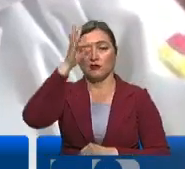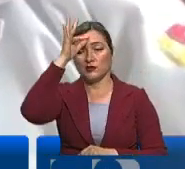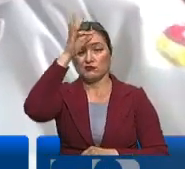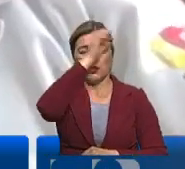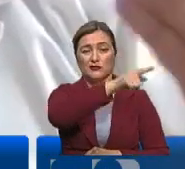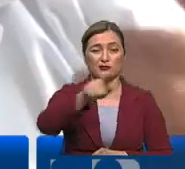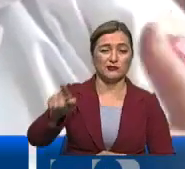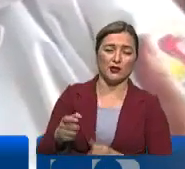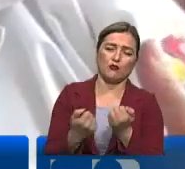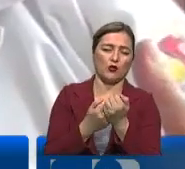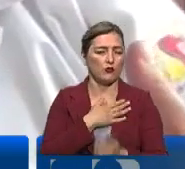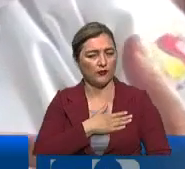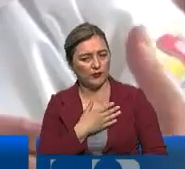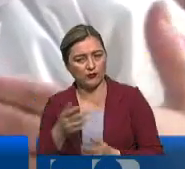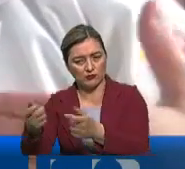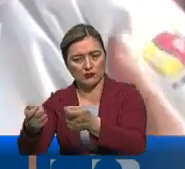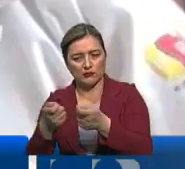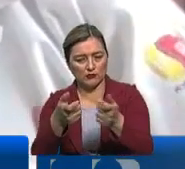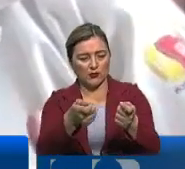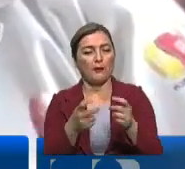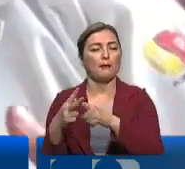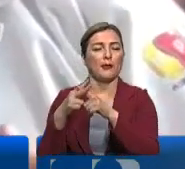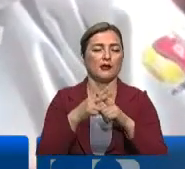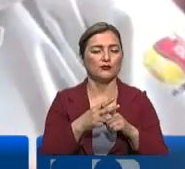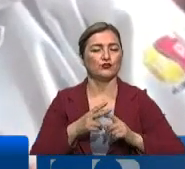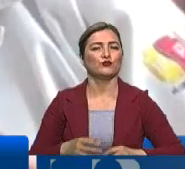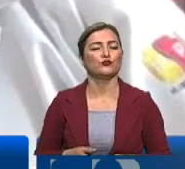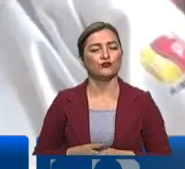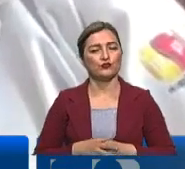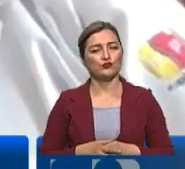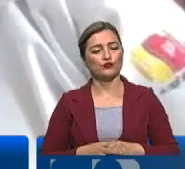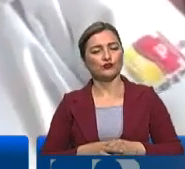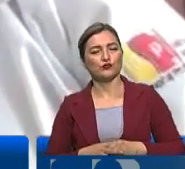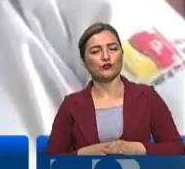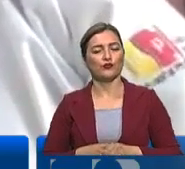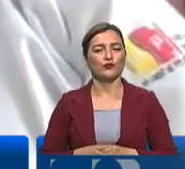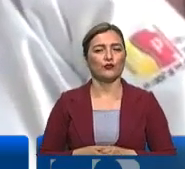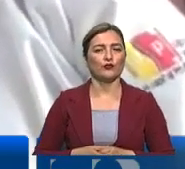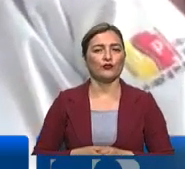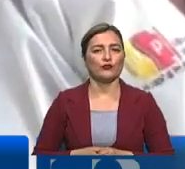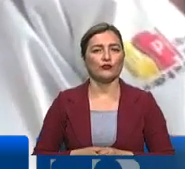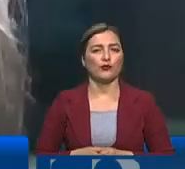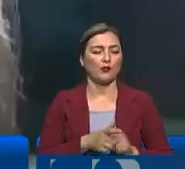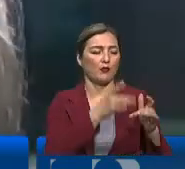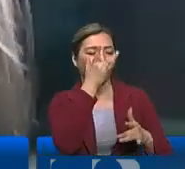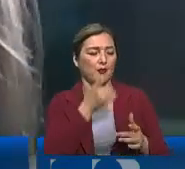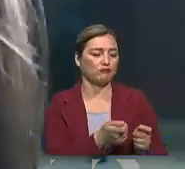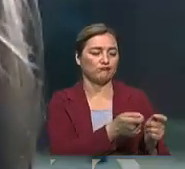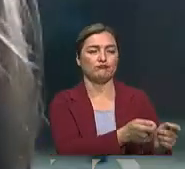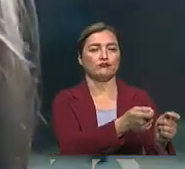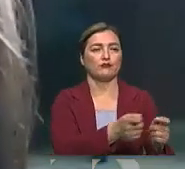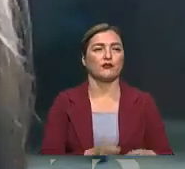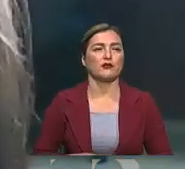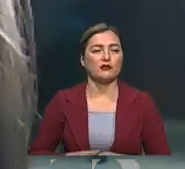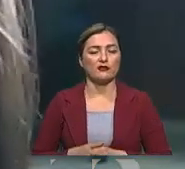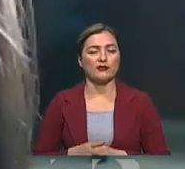que tengan para que nos den a nosotros como préstamo a nuestro hospital y nosotros les damos a nuestros pacientes. Están, digamos,